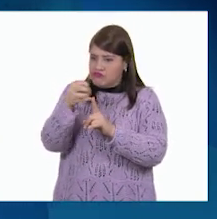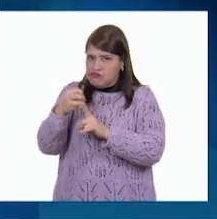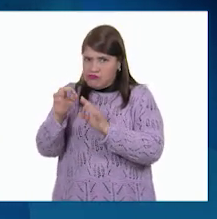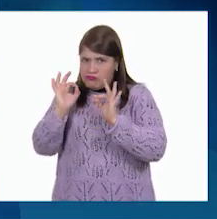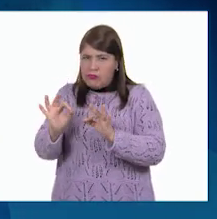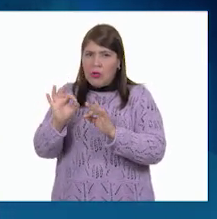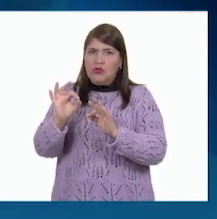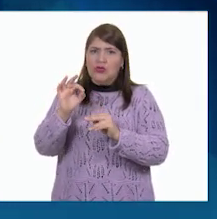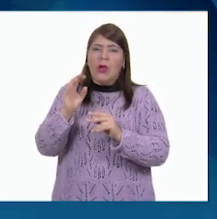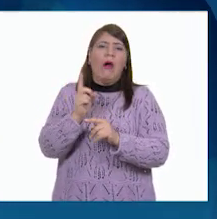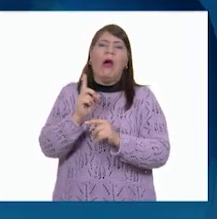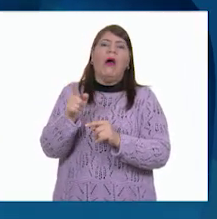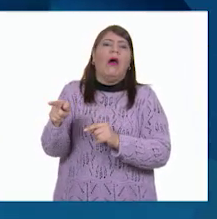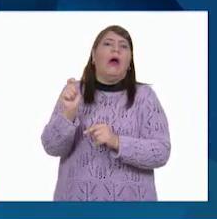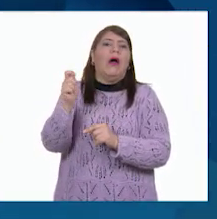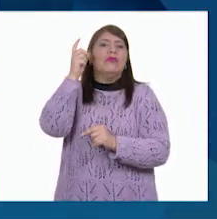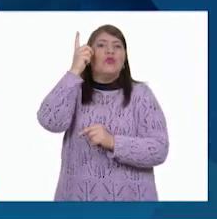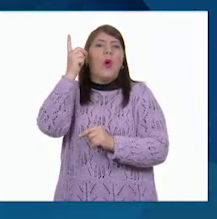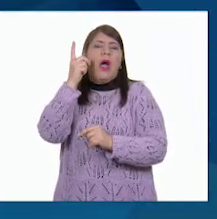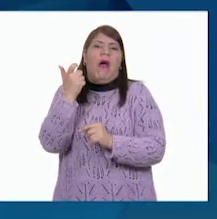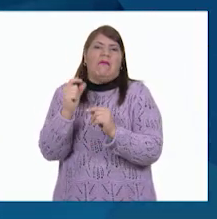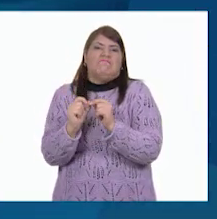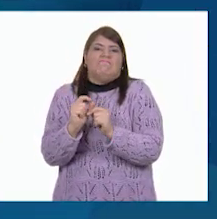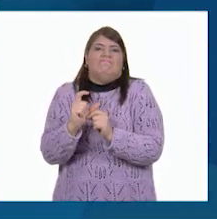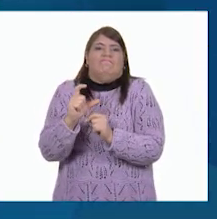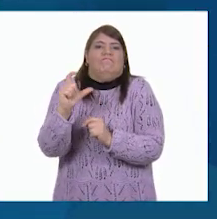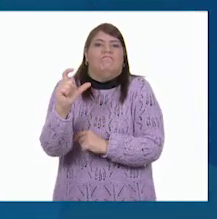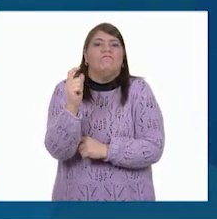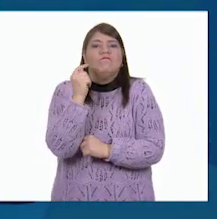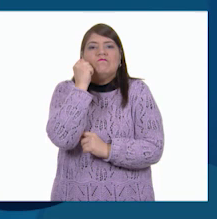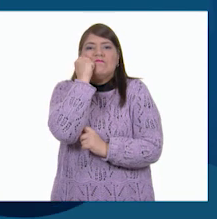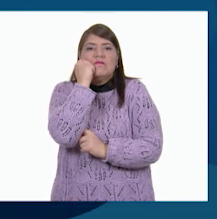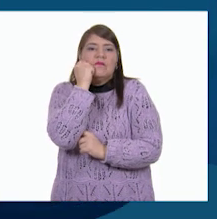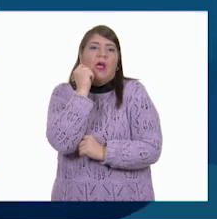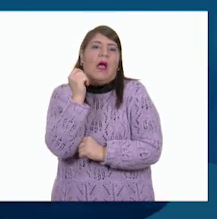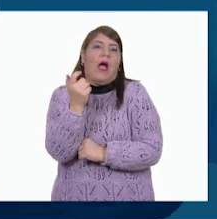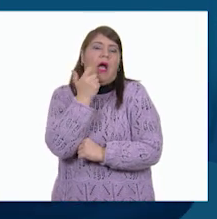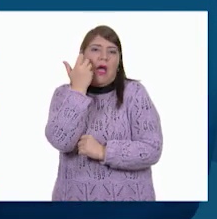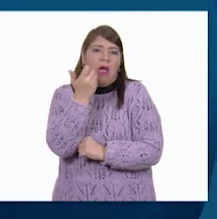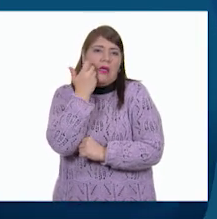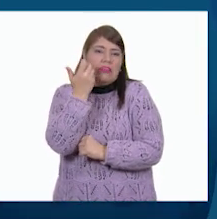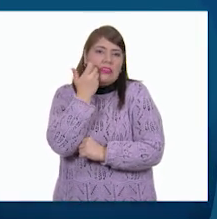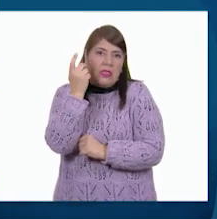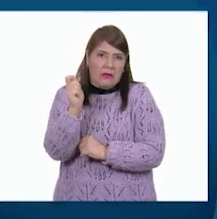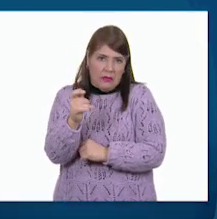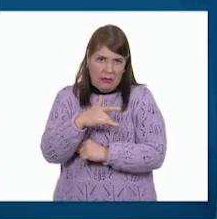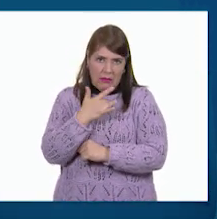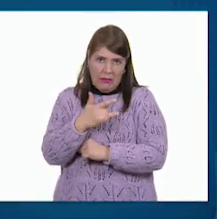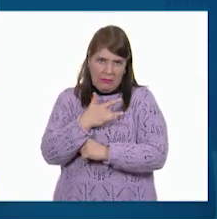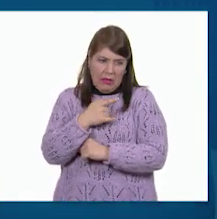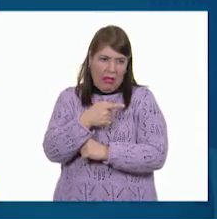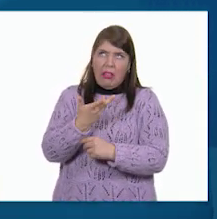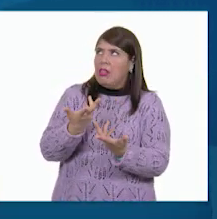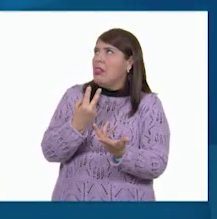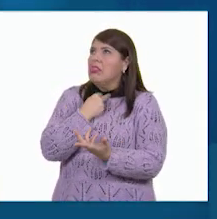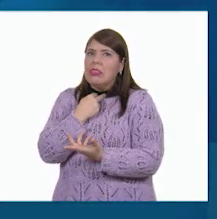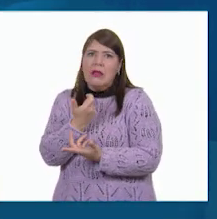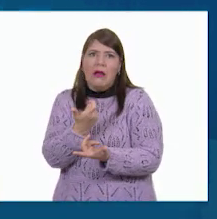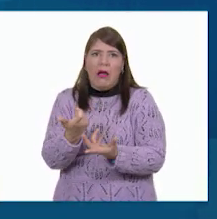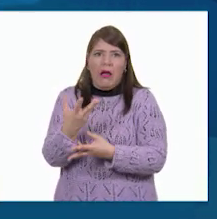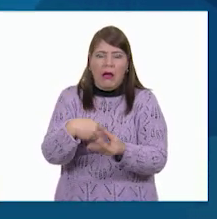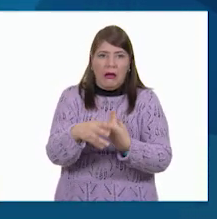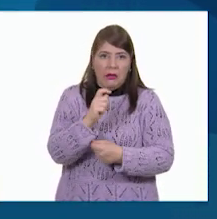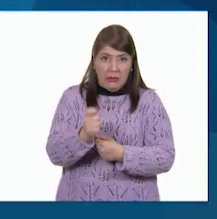y entonces los dueños de las haciendas podían subirlos en cualquier momento a su antojo. Una